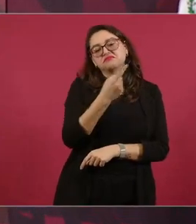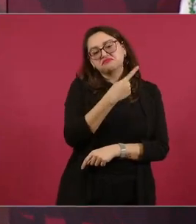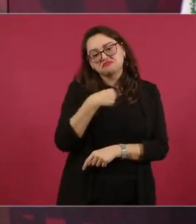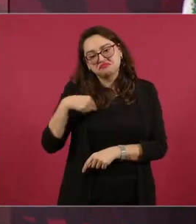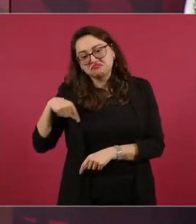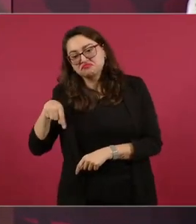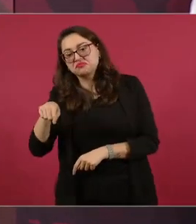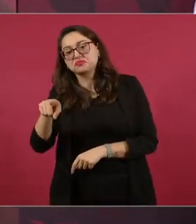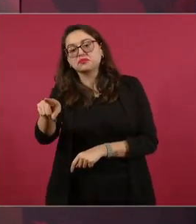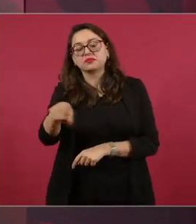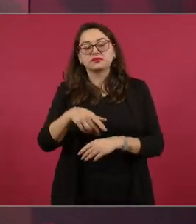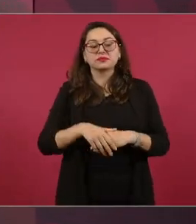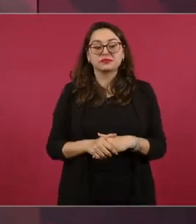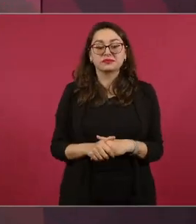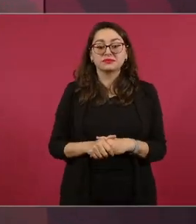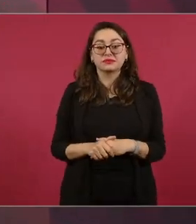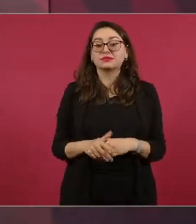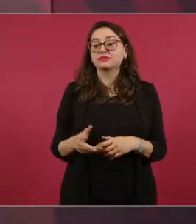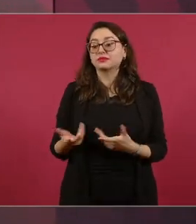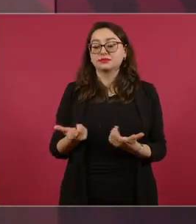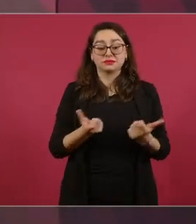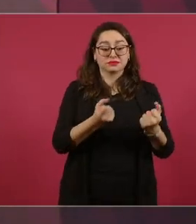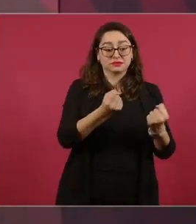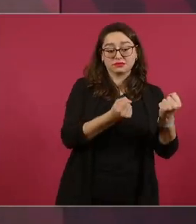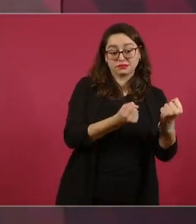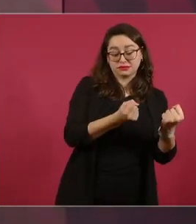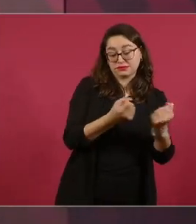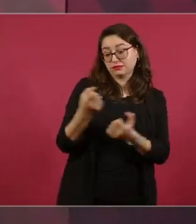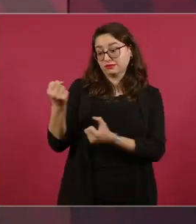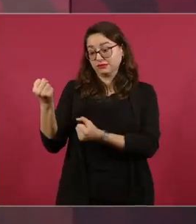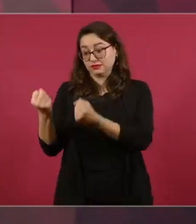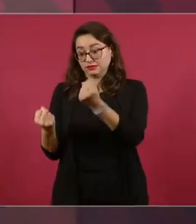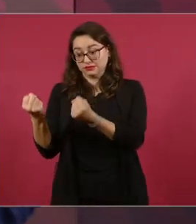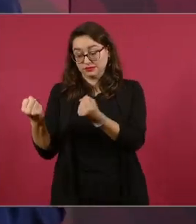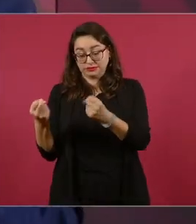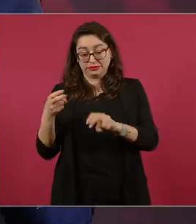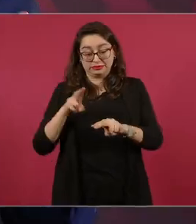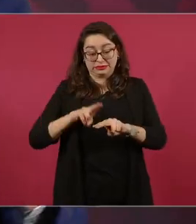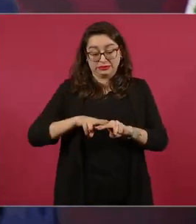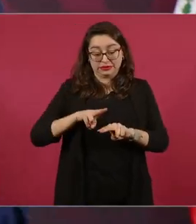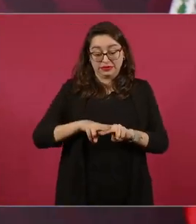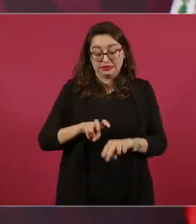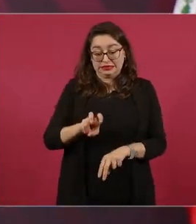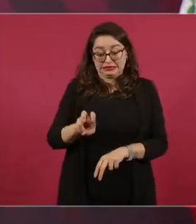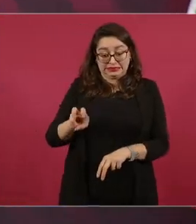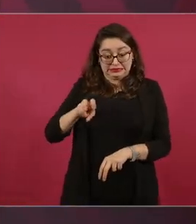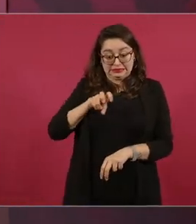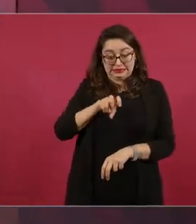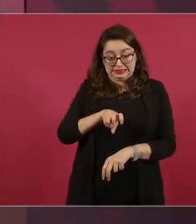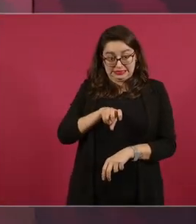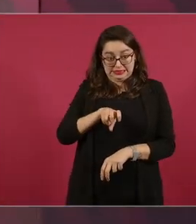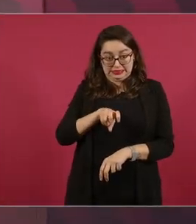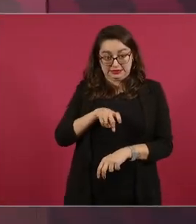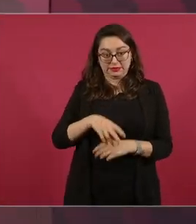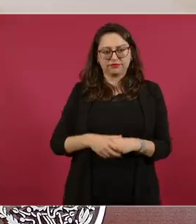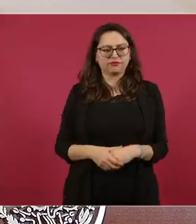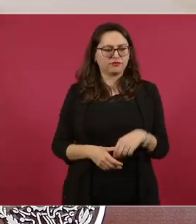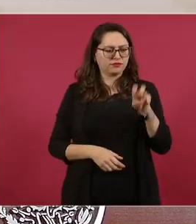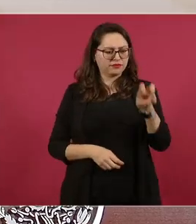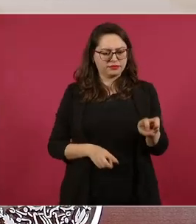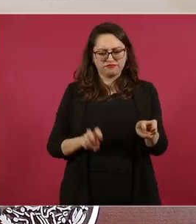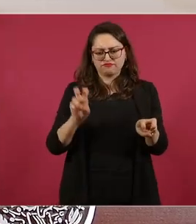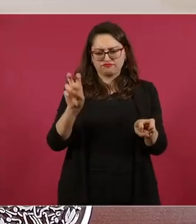hay una banquita en medio que está el comandante y el, ¿cómo se